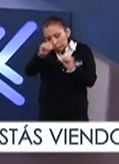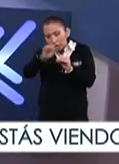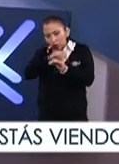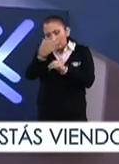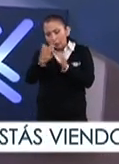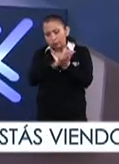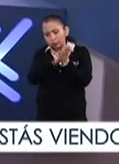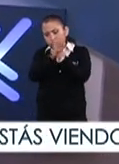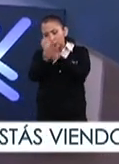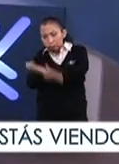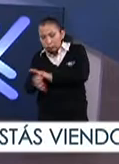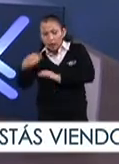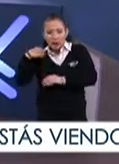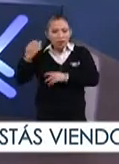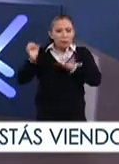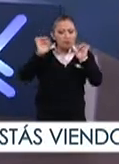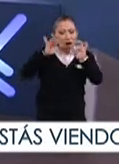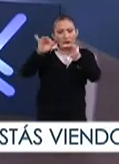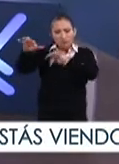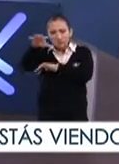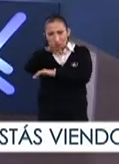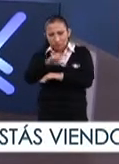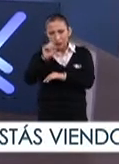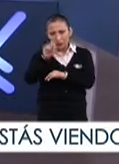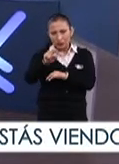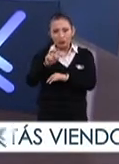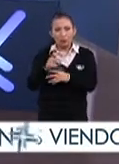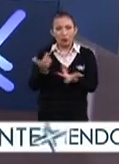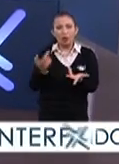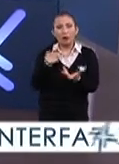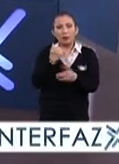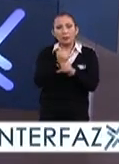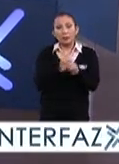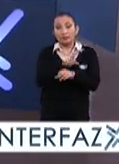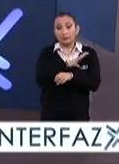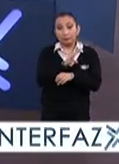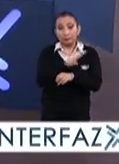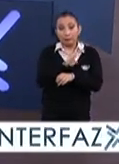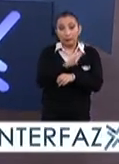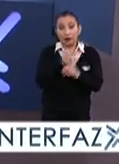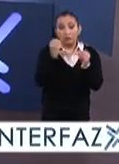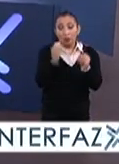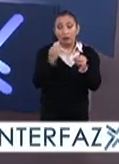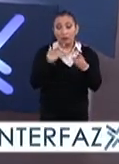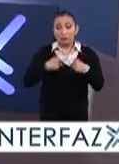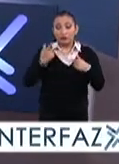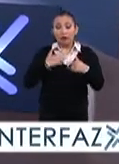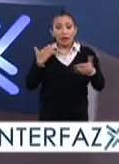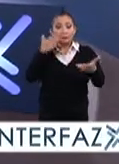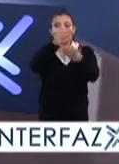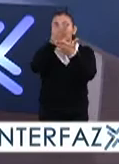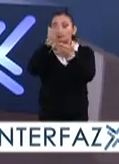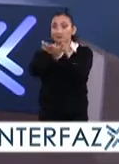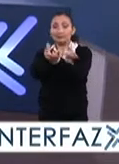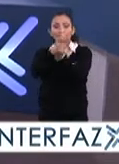este proceso, de todos estos foros. Como vimos ahí en el reporte, también hay muchos brigadistas que